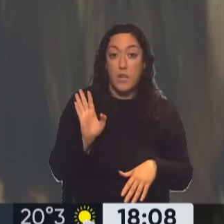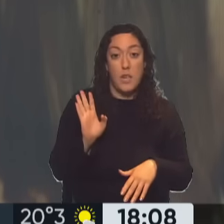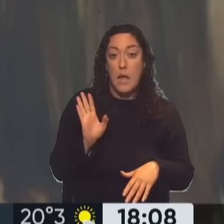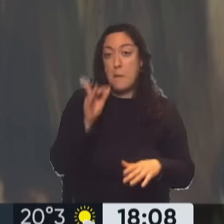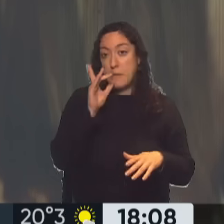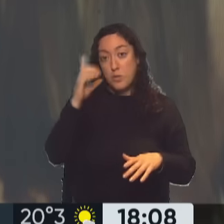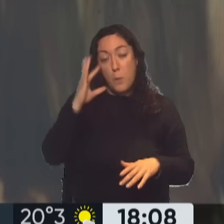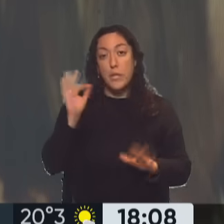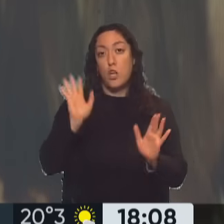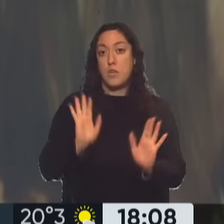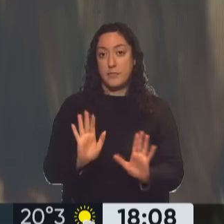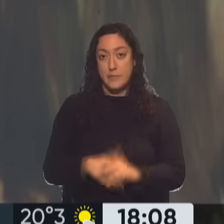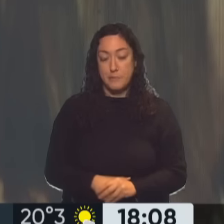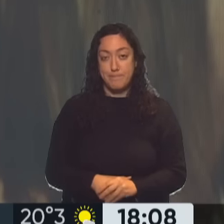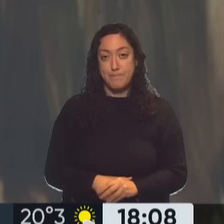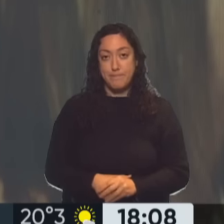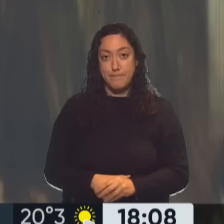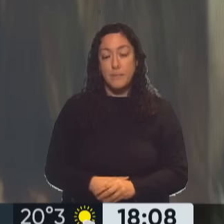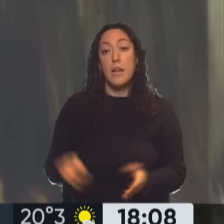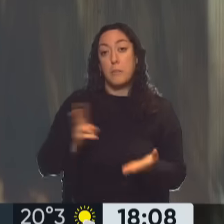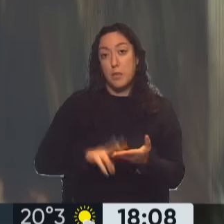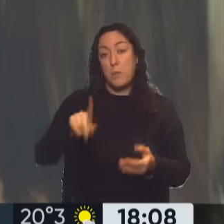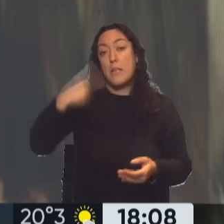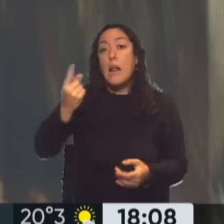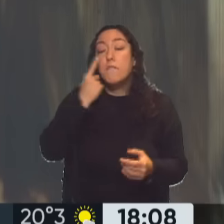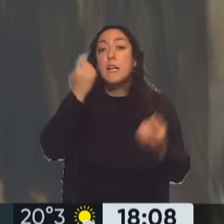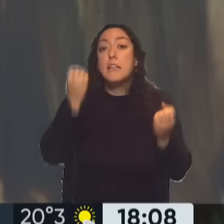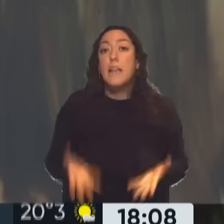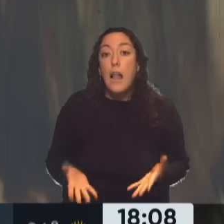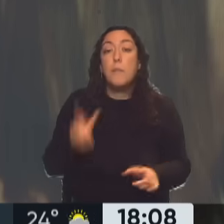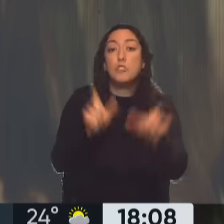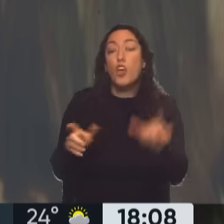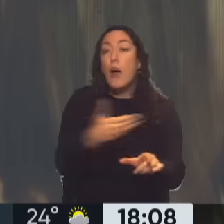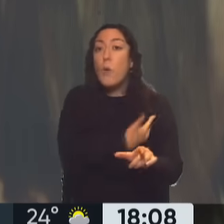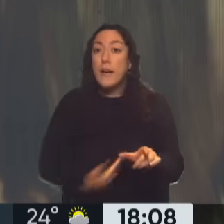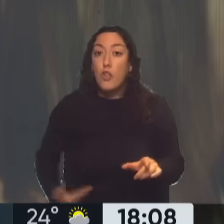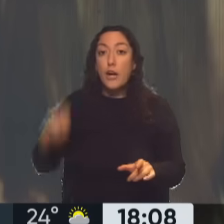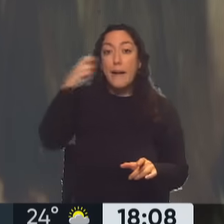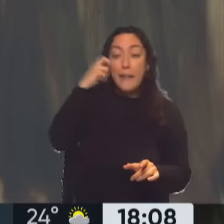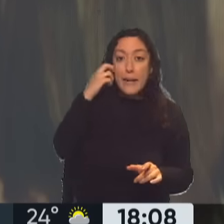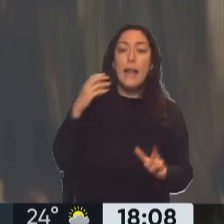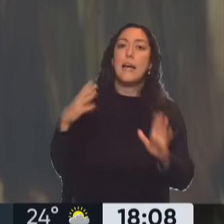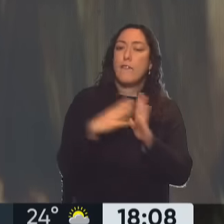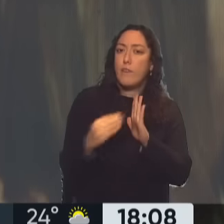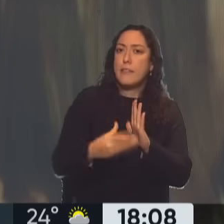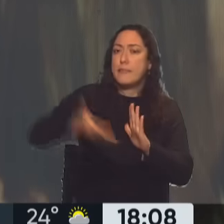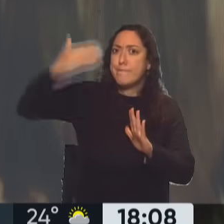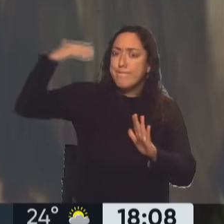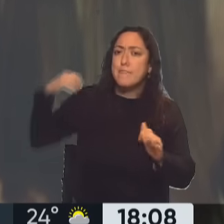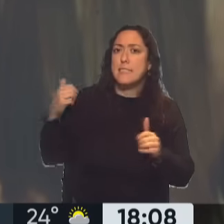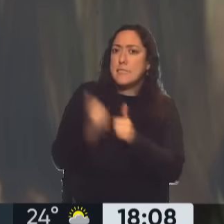esta manera. Insisto, esperemos a ver qué ocurre mañana. Mañana habrá gobernadores del radicalismo, referentes históricos del radicalismo,